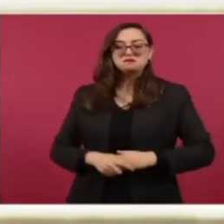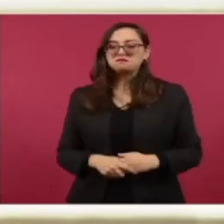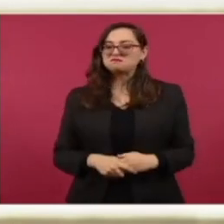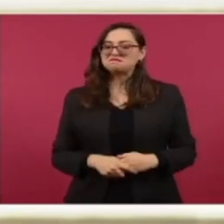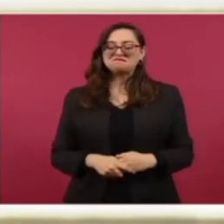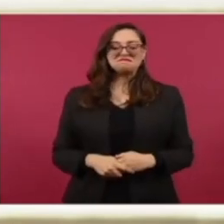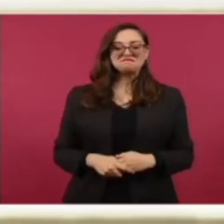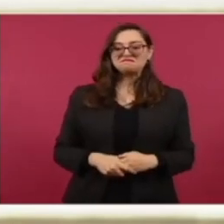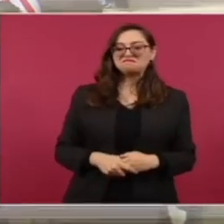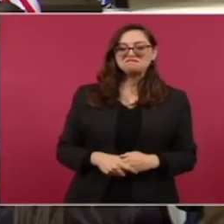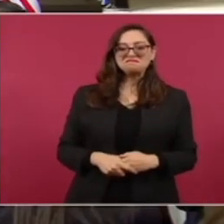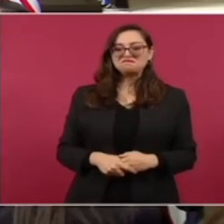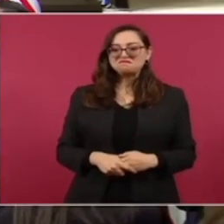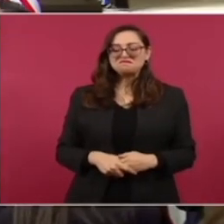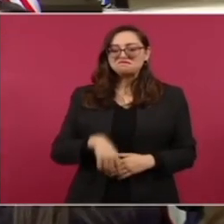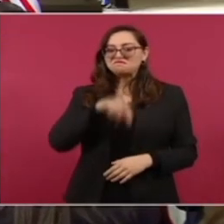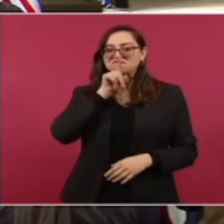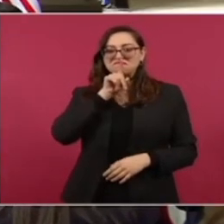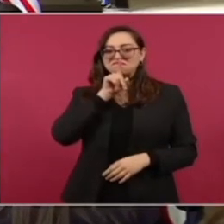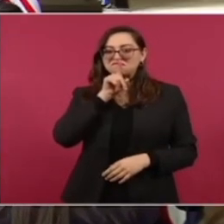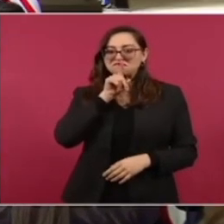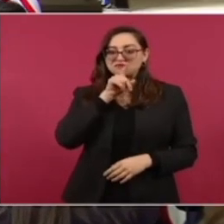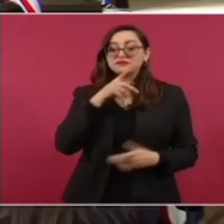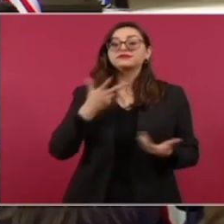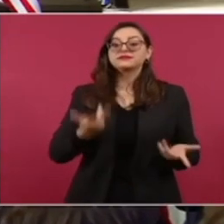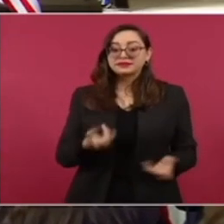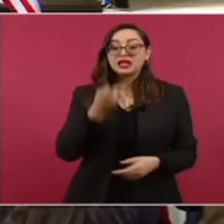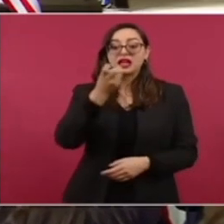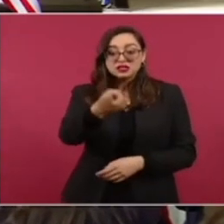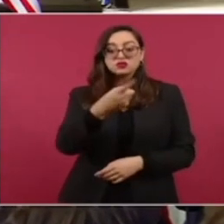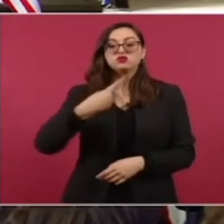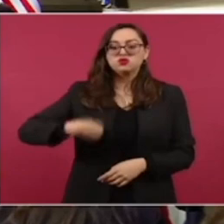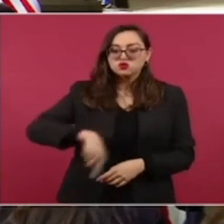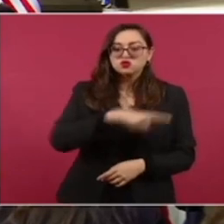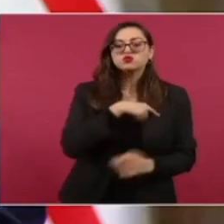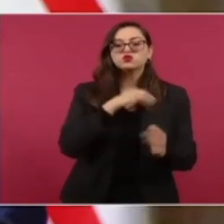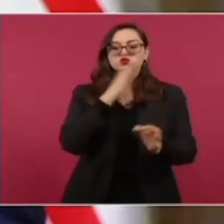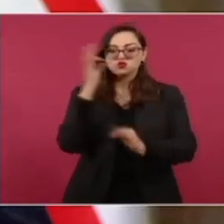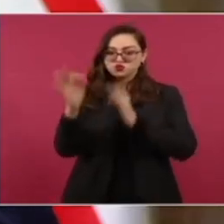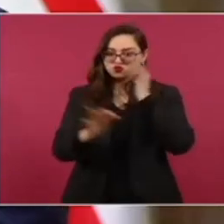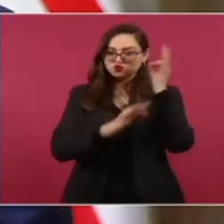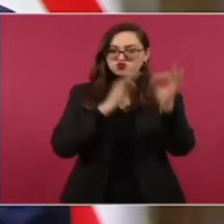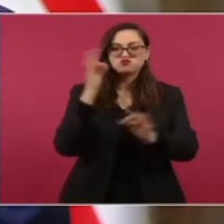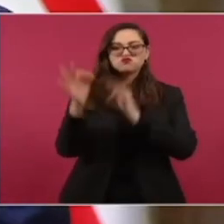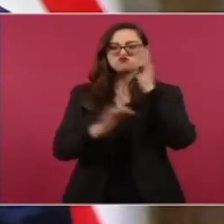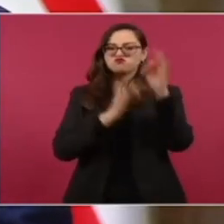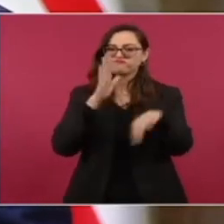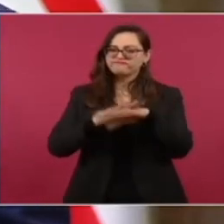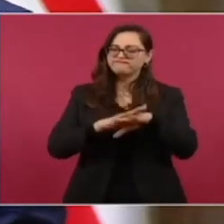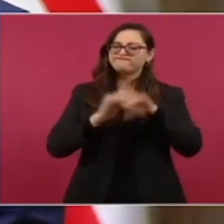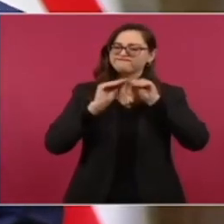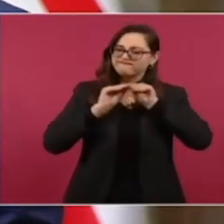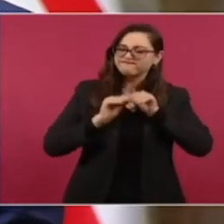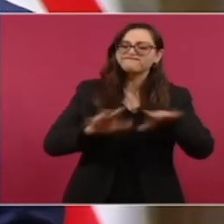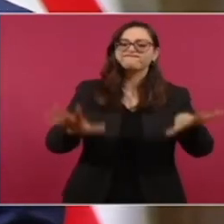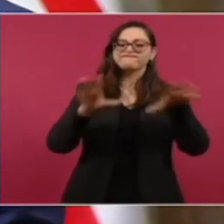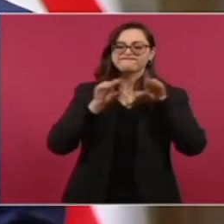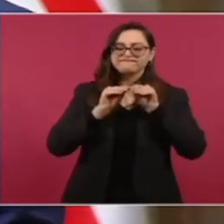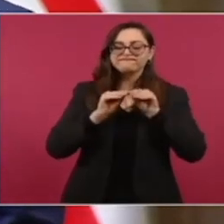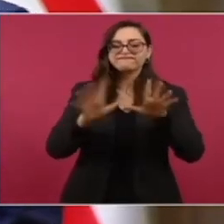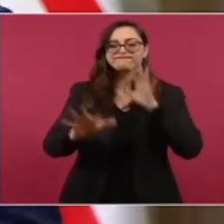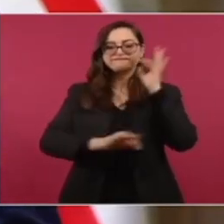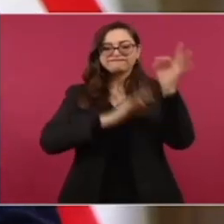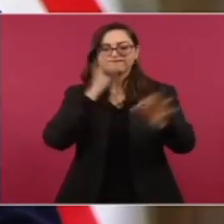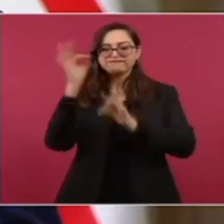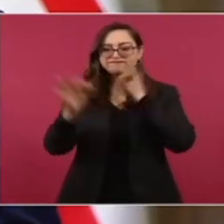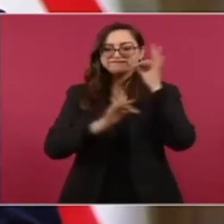No. Entonces, vamos también a emprender una campaña informativa.